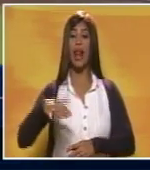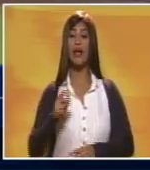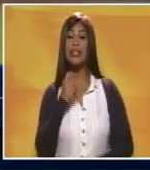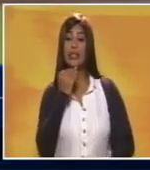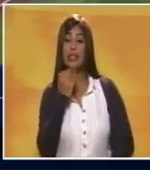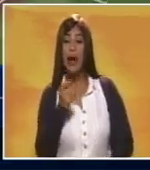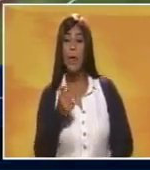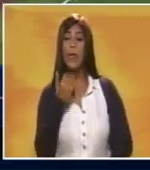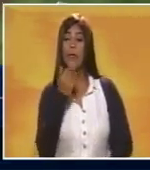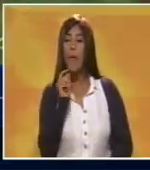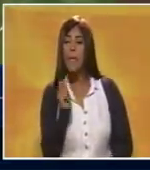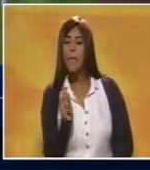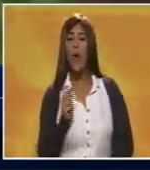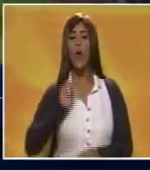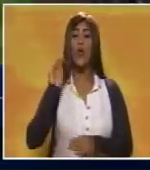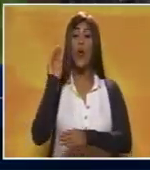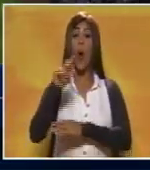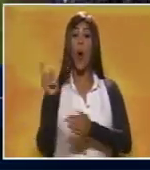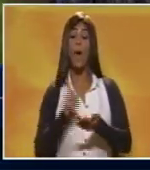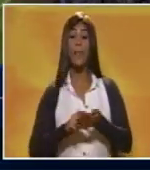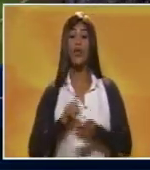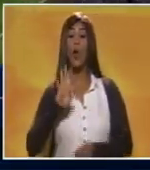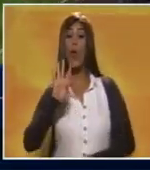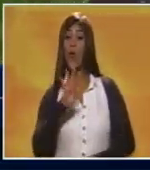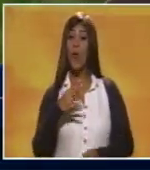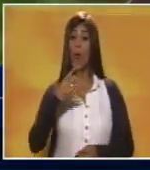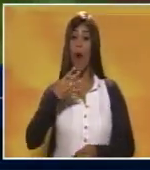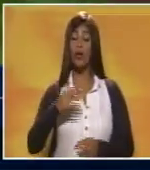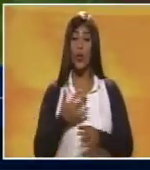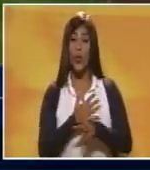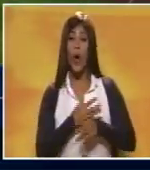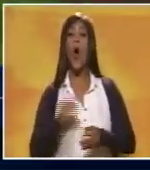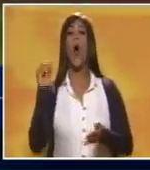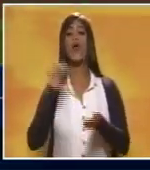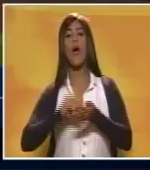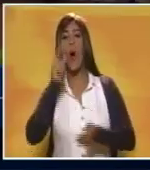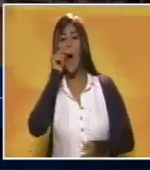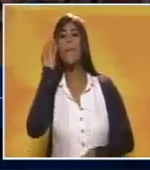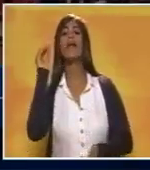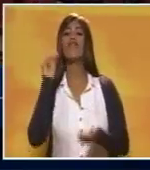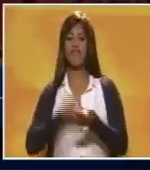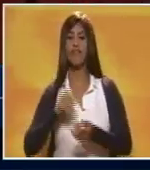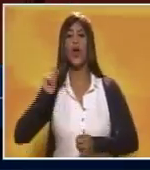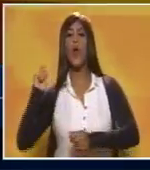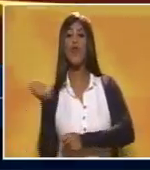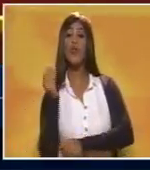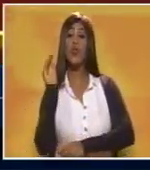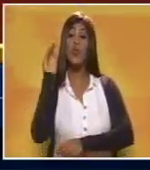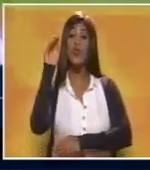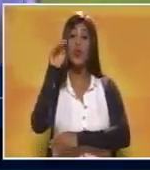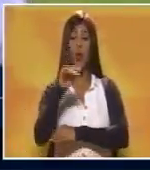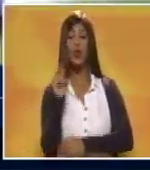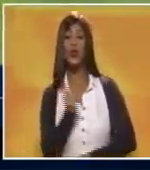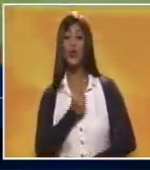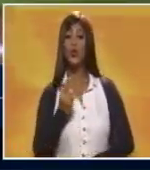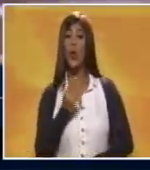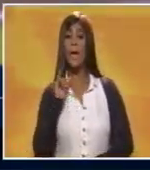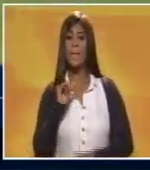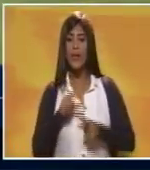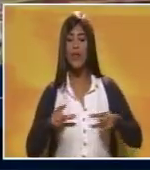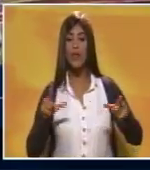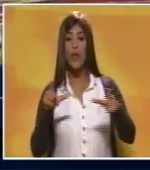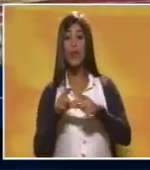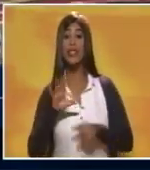poco no fue cuadrangular. Y en el cuarto apareció de nuevo Escobar, ahora sí con un tablazo solitario por el mismo sector del terreno